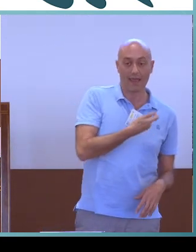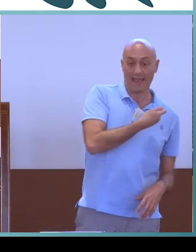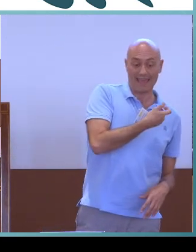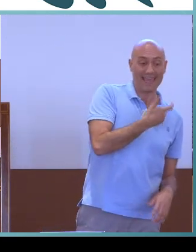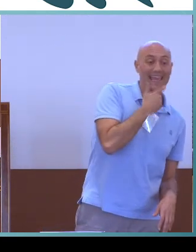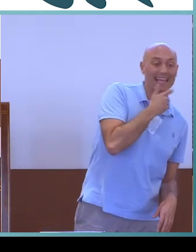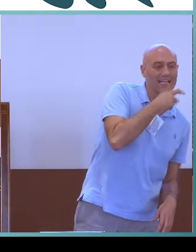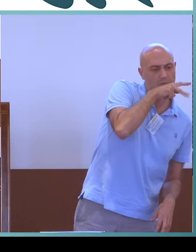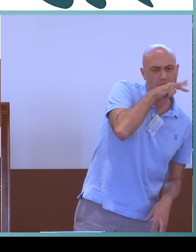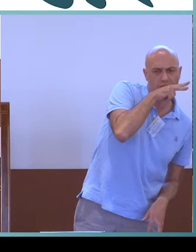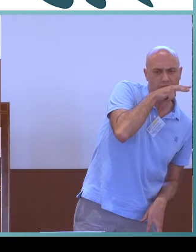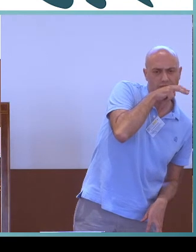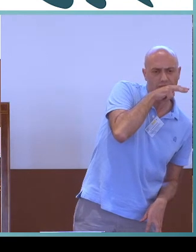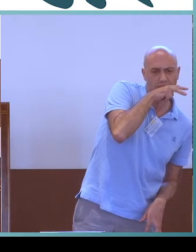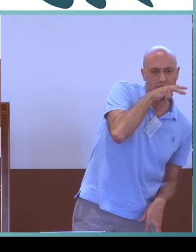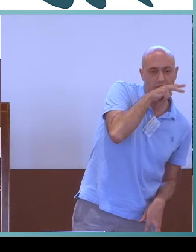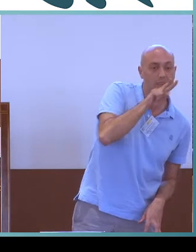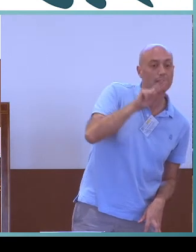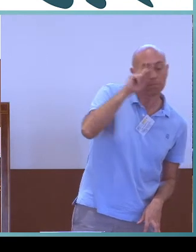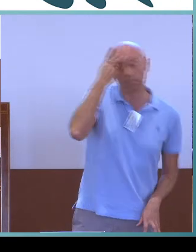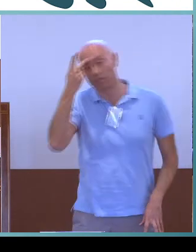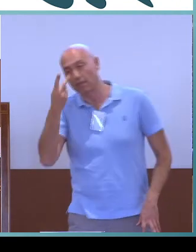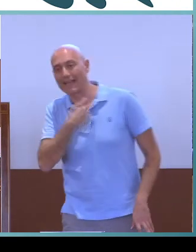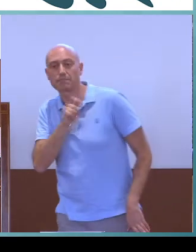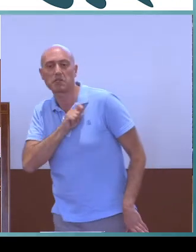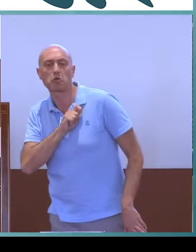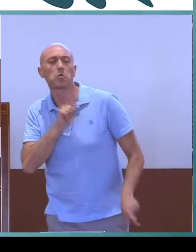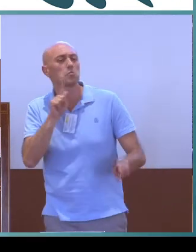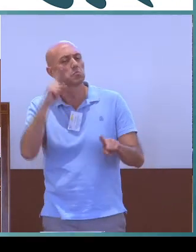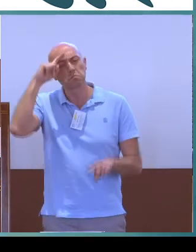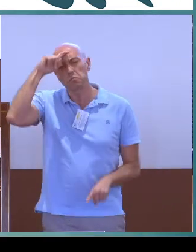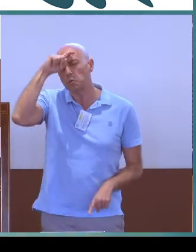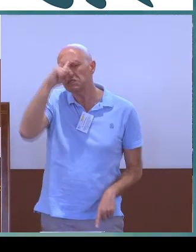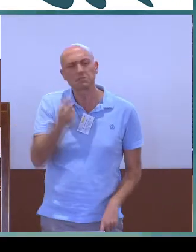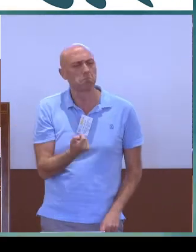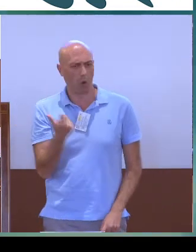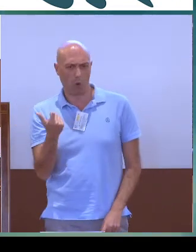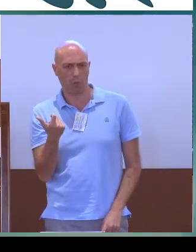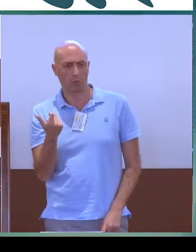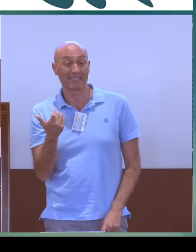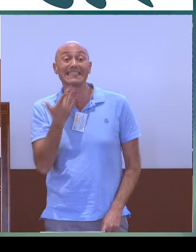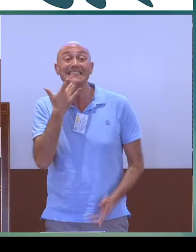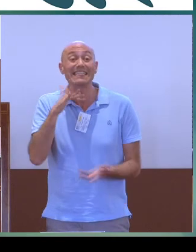un esfuerzo más grande para inhibirla, para producir la L2.